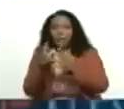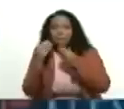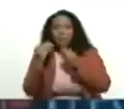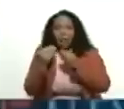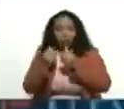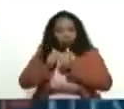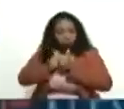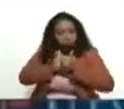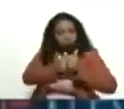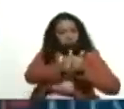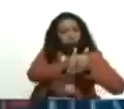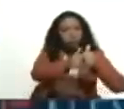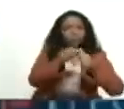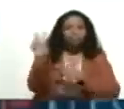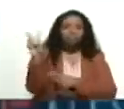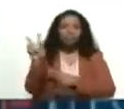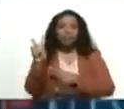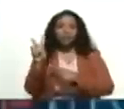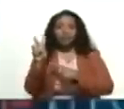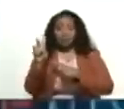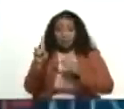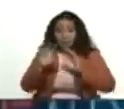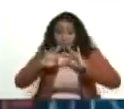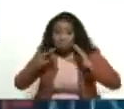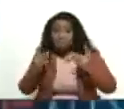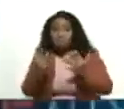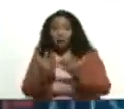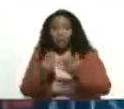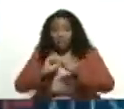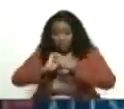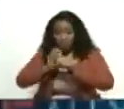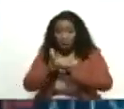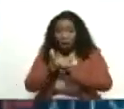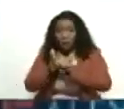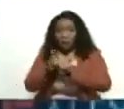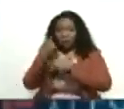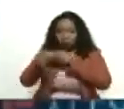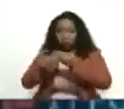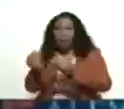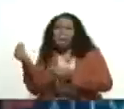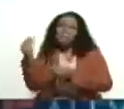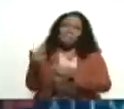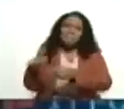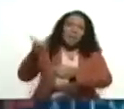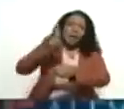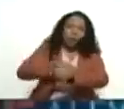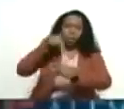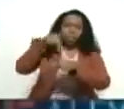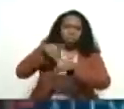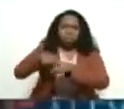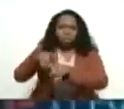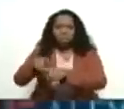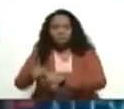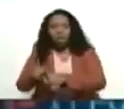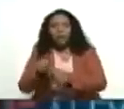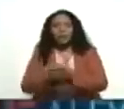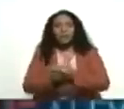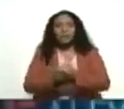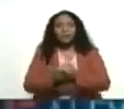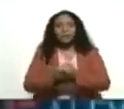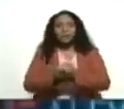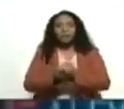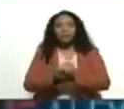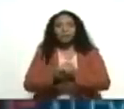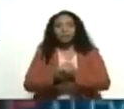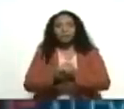apareció la pandemia por COVID-19 que asoló y llenó de pánico al mundo entero.